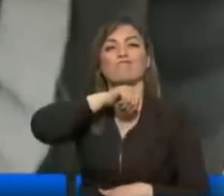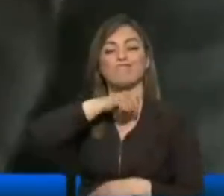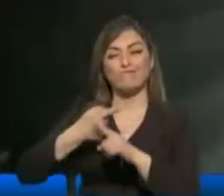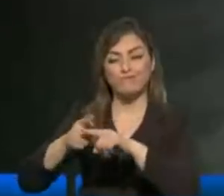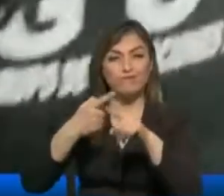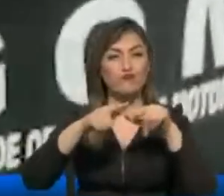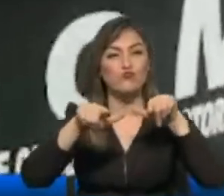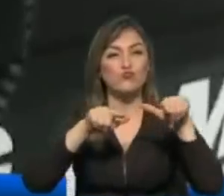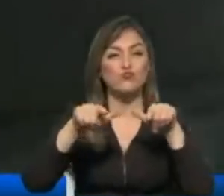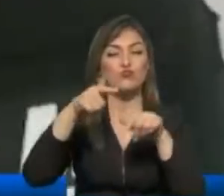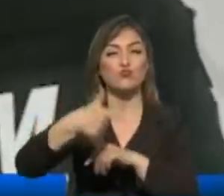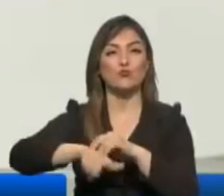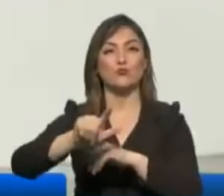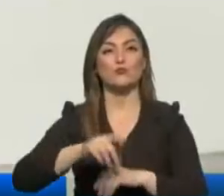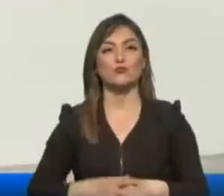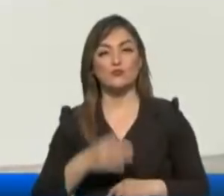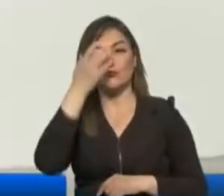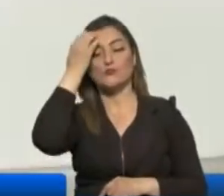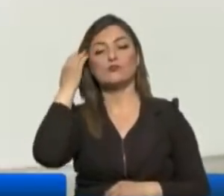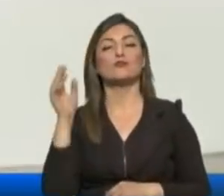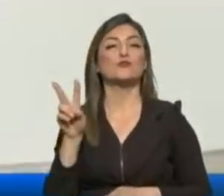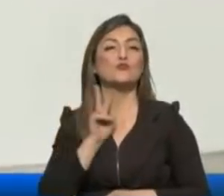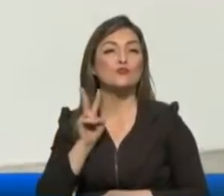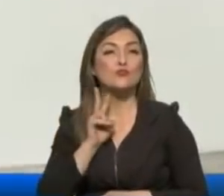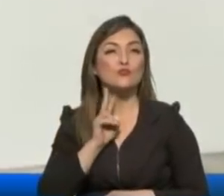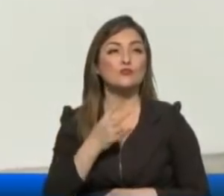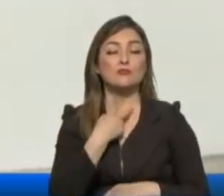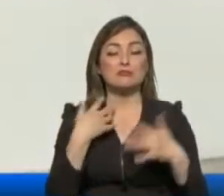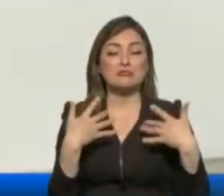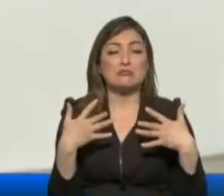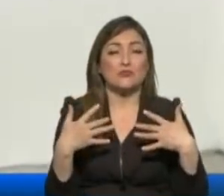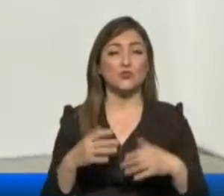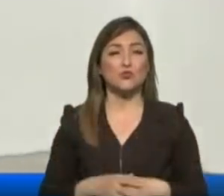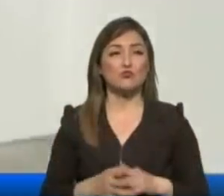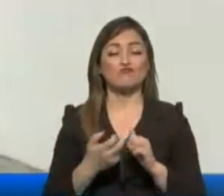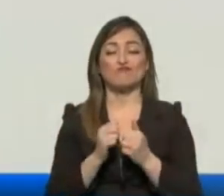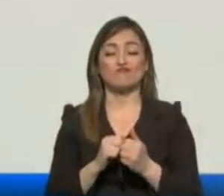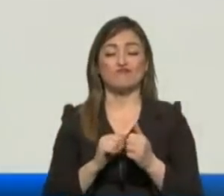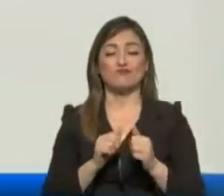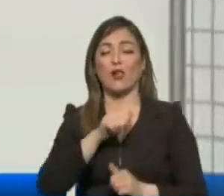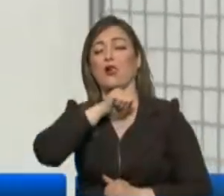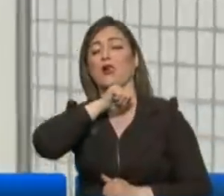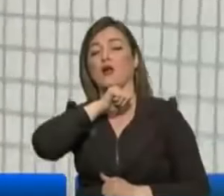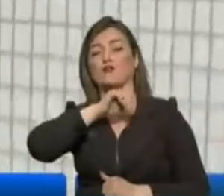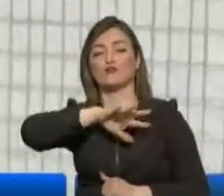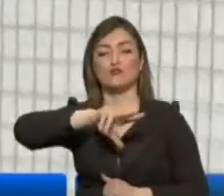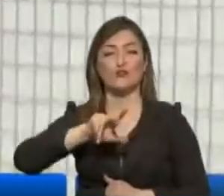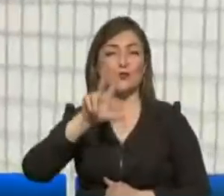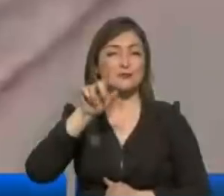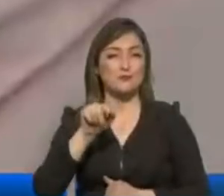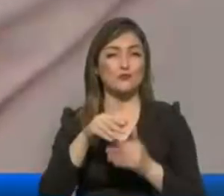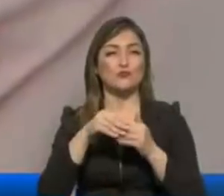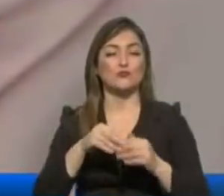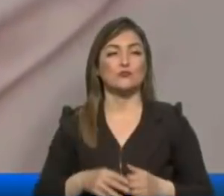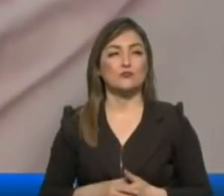en diferentes sectores de la ciudad de Loja. Una de las víctimas, aún con temor, detalla cómo sucedió el atraco, en donde le sustrajeron